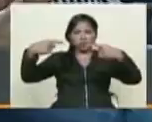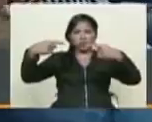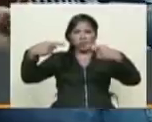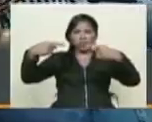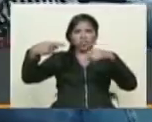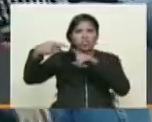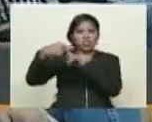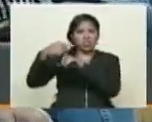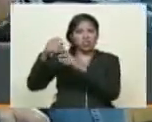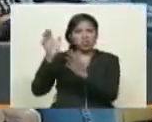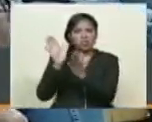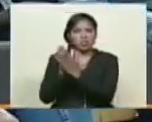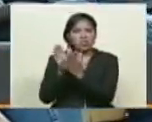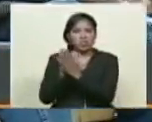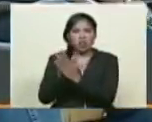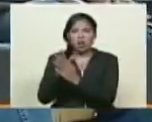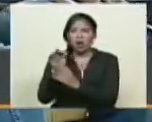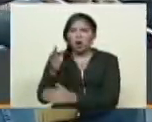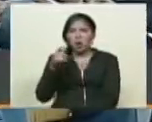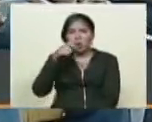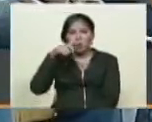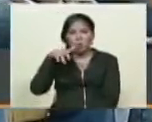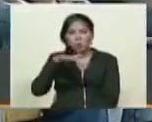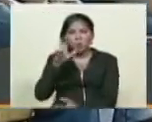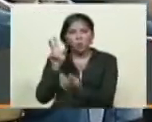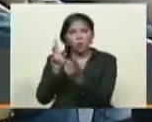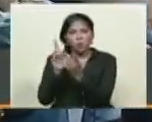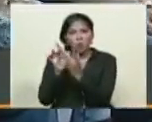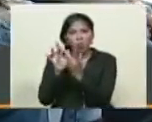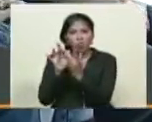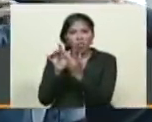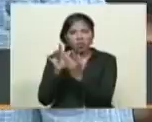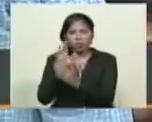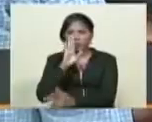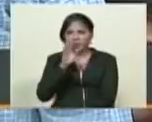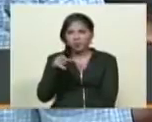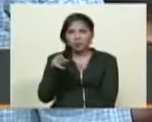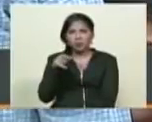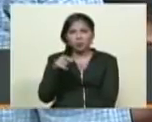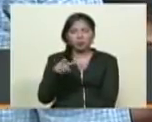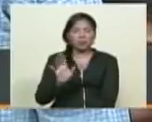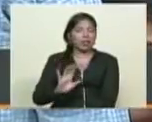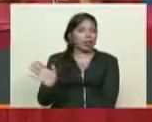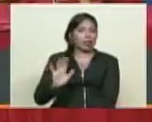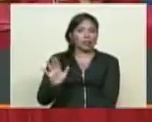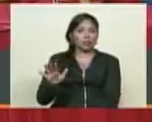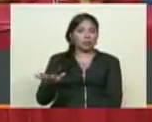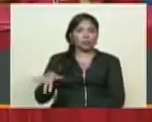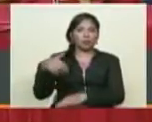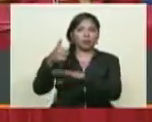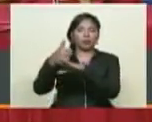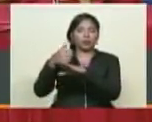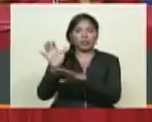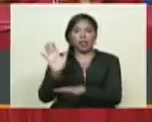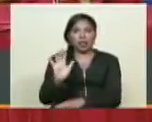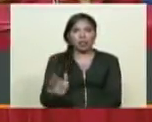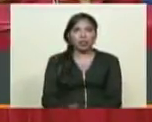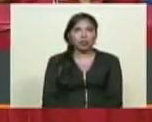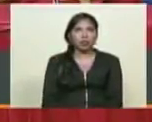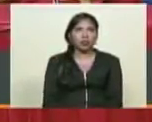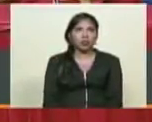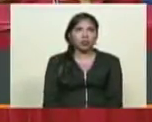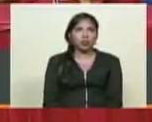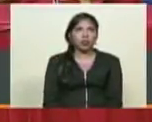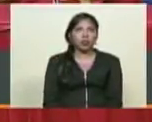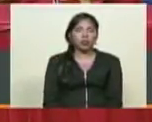Jesús, nada sustituye ese contacto directo, nada, nada. Y tú vas a ver que eso es como, eso es una gran recicladora de